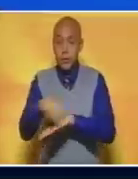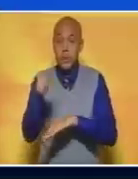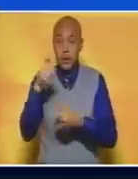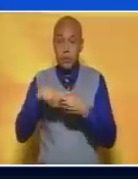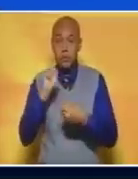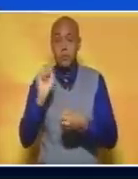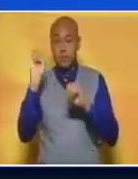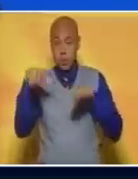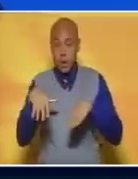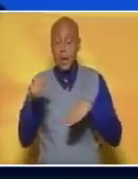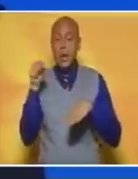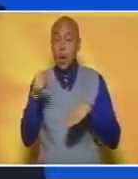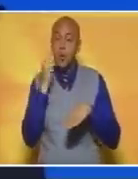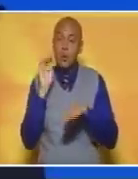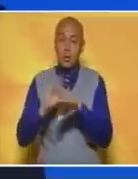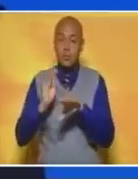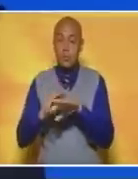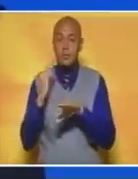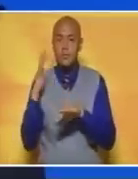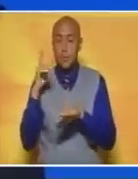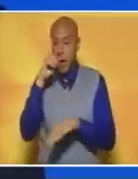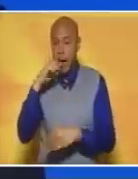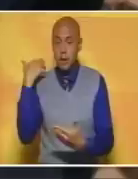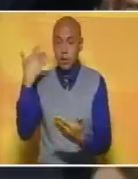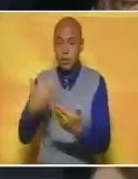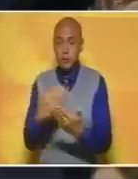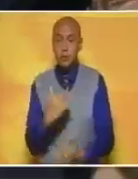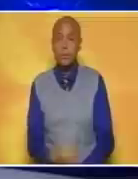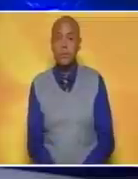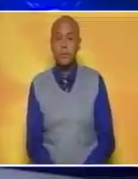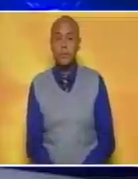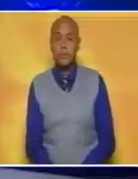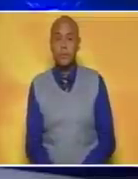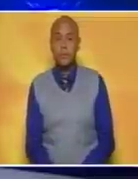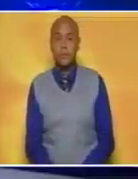era ampliamente demandada durante los últimos años.